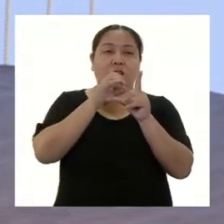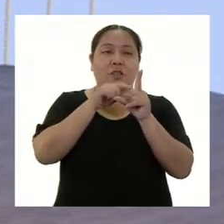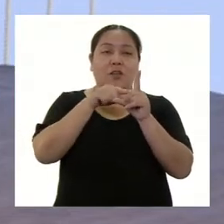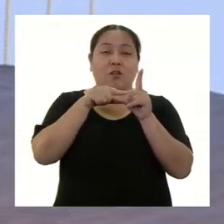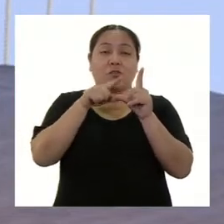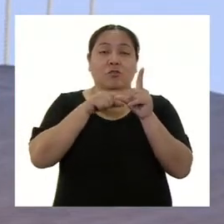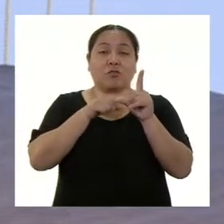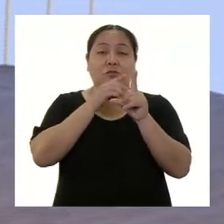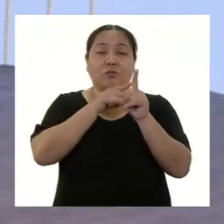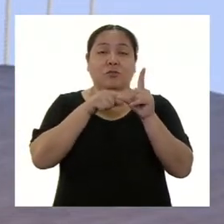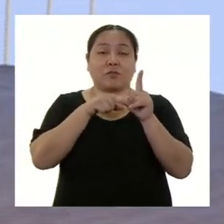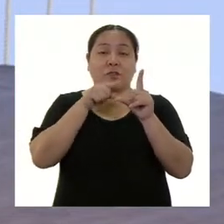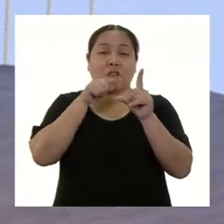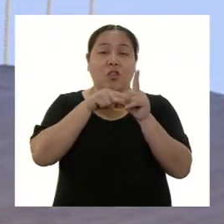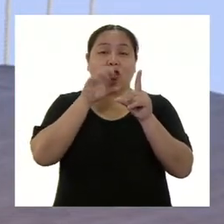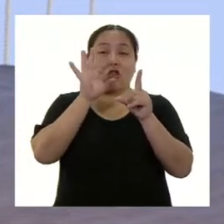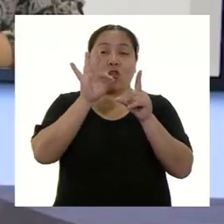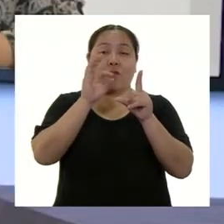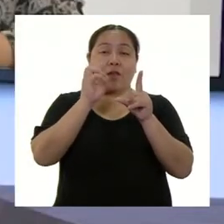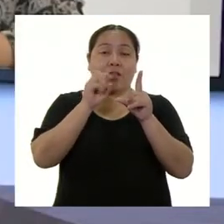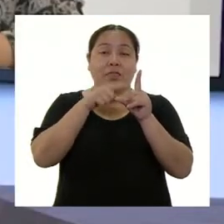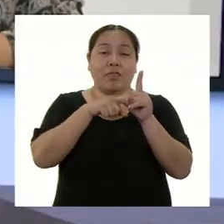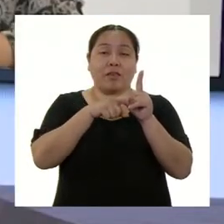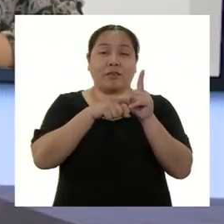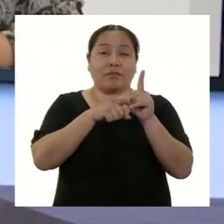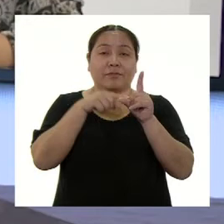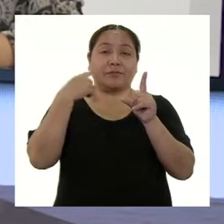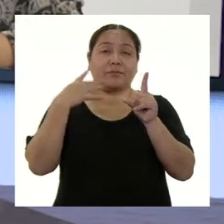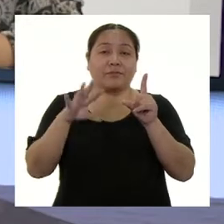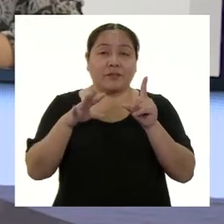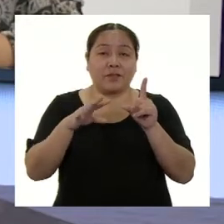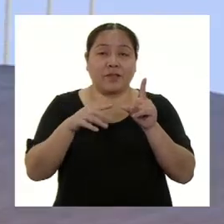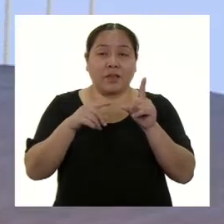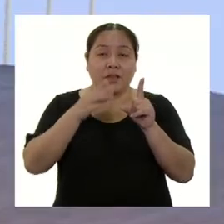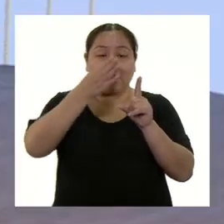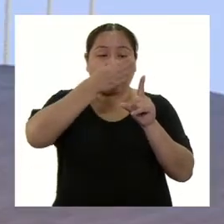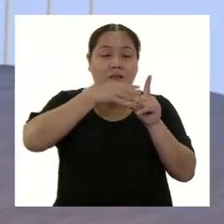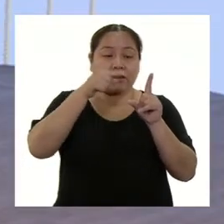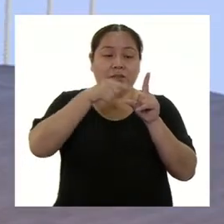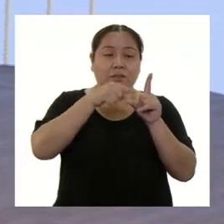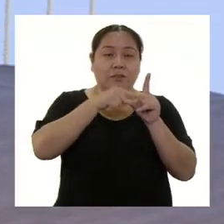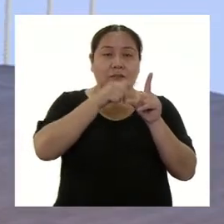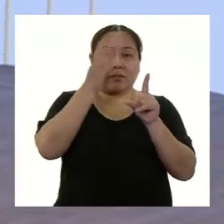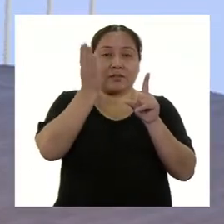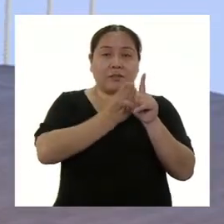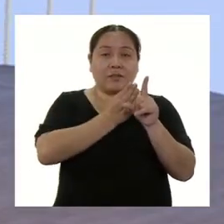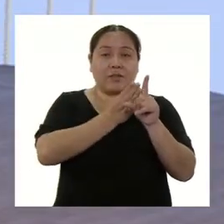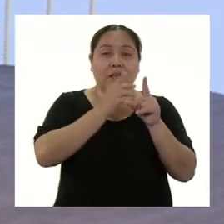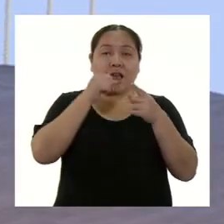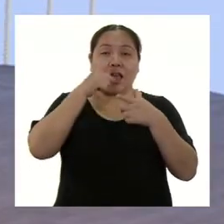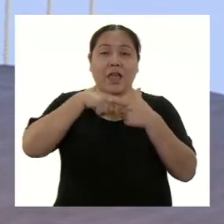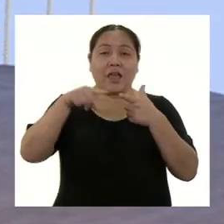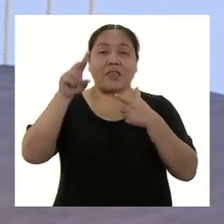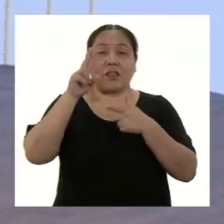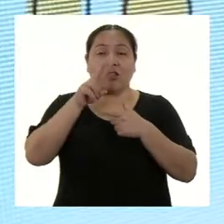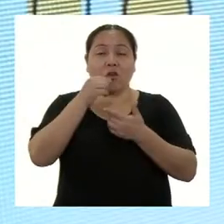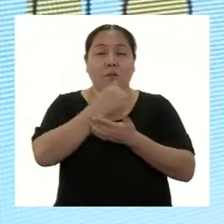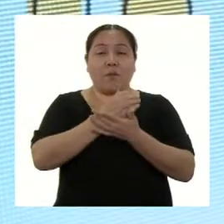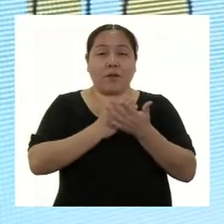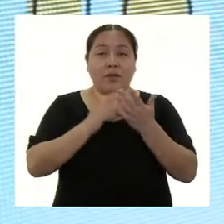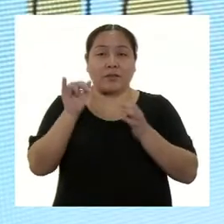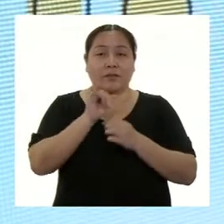sus ángulos debe ser de 90 grados. Entonces voy a dividir este triángulo en 2 partes